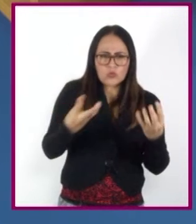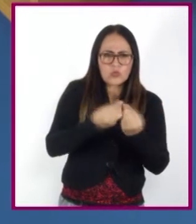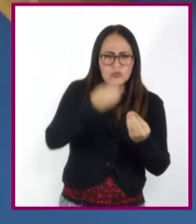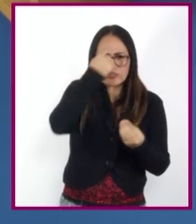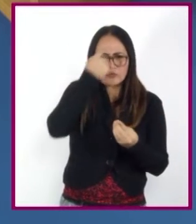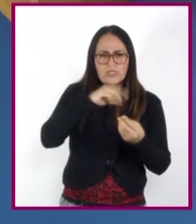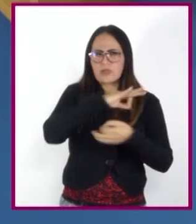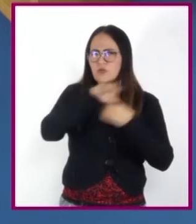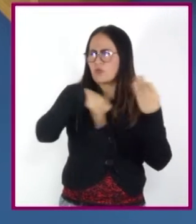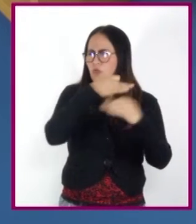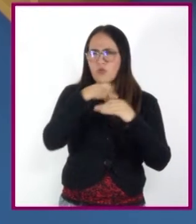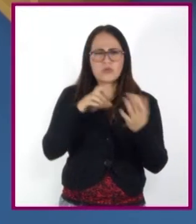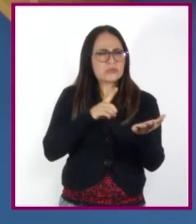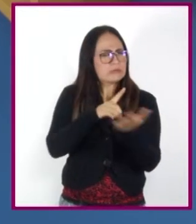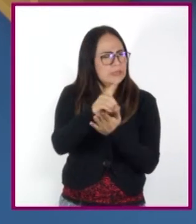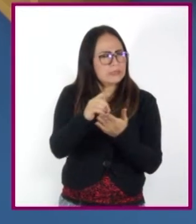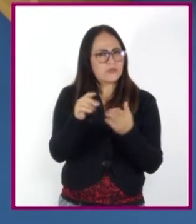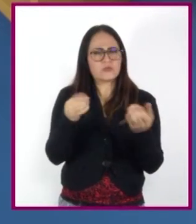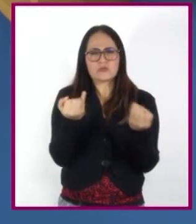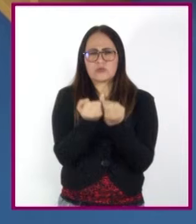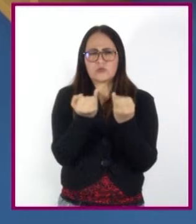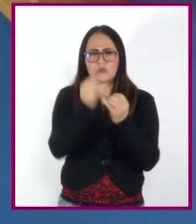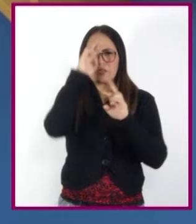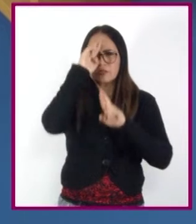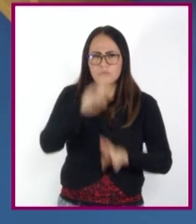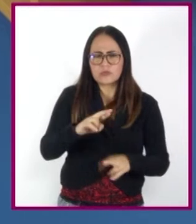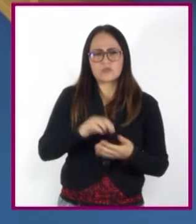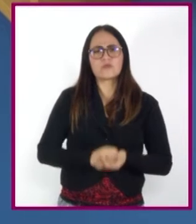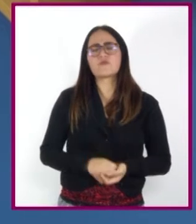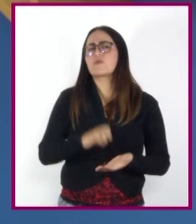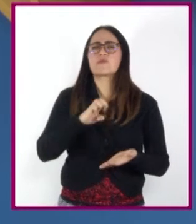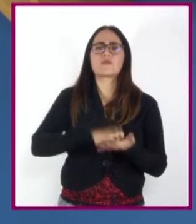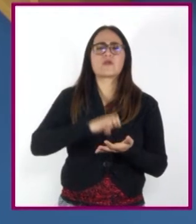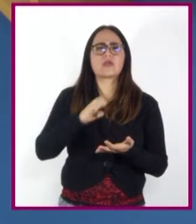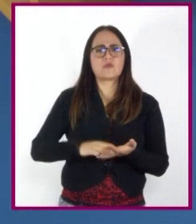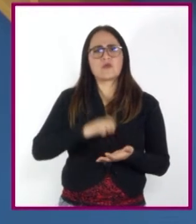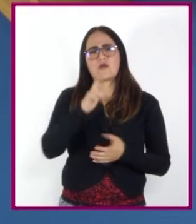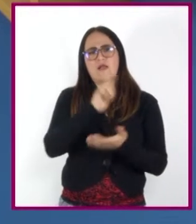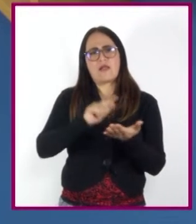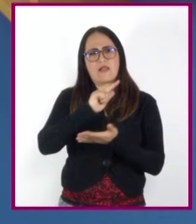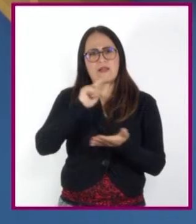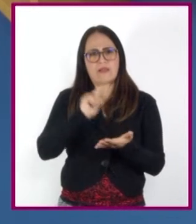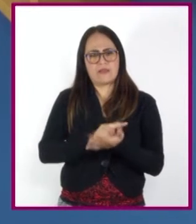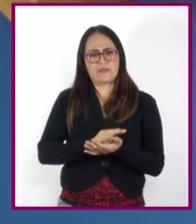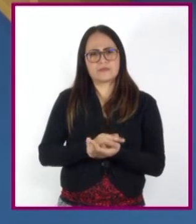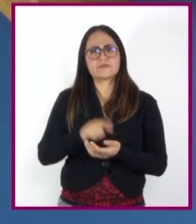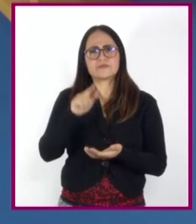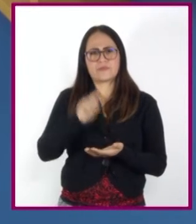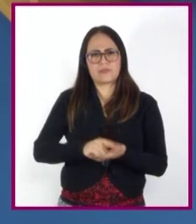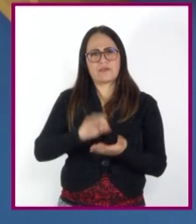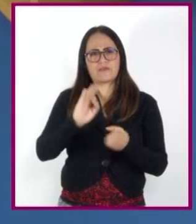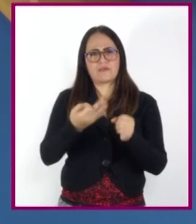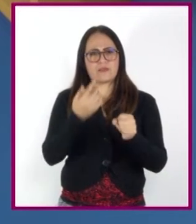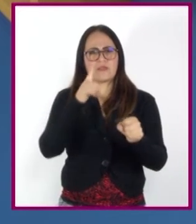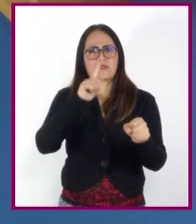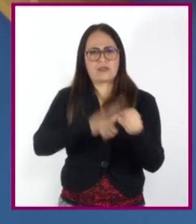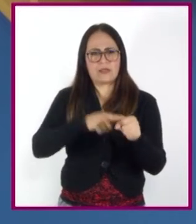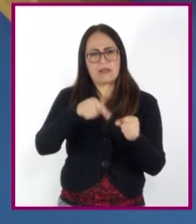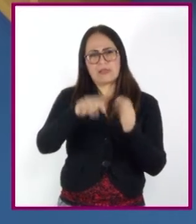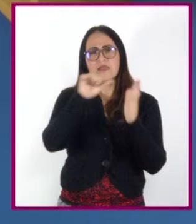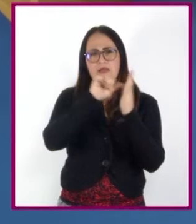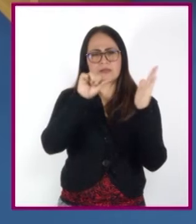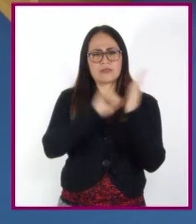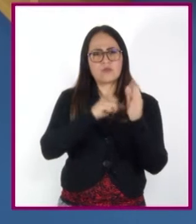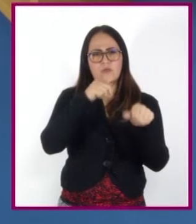igualdad de derechos? Por ejemplo, en la Ley Federal para Prevenir y Eliminar la Discriminación, artículo 1,